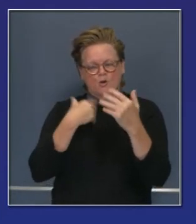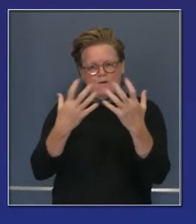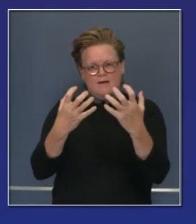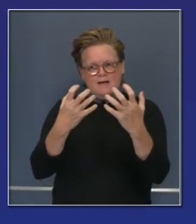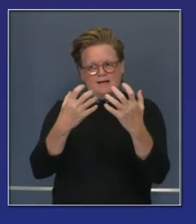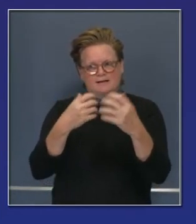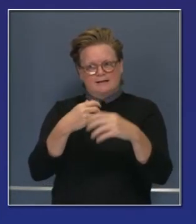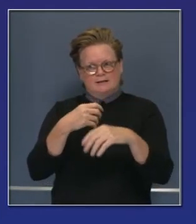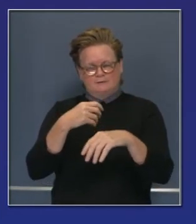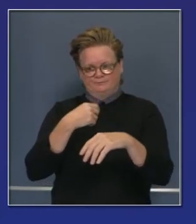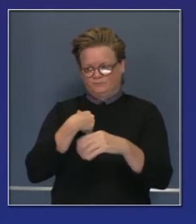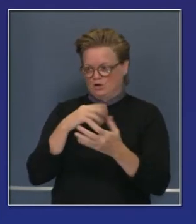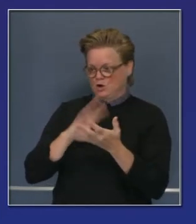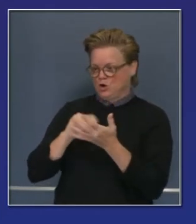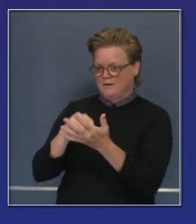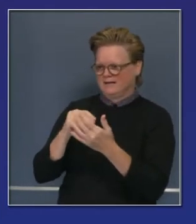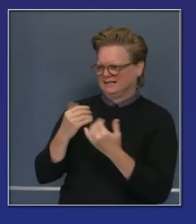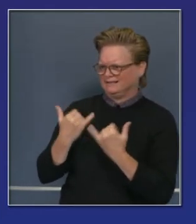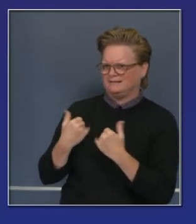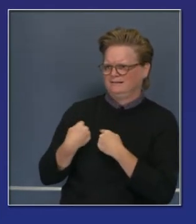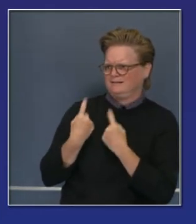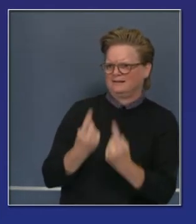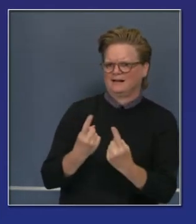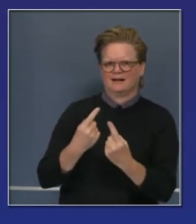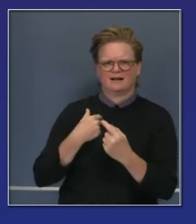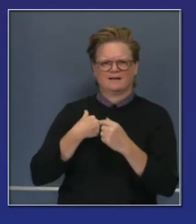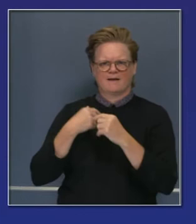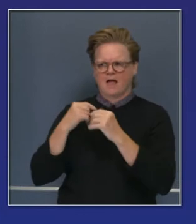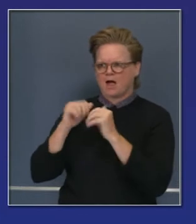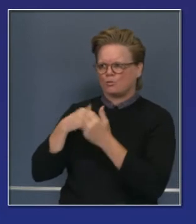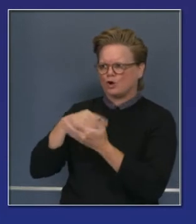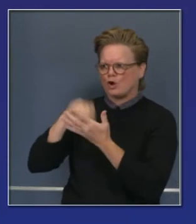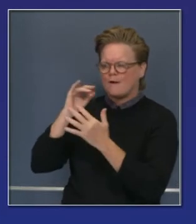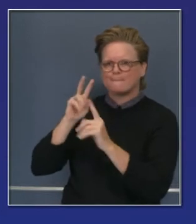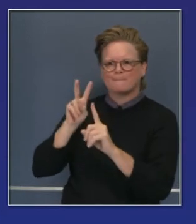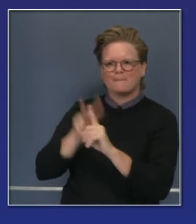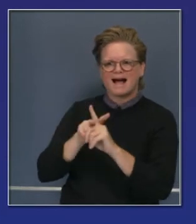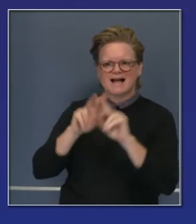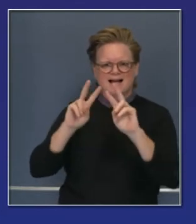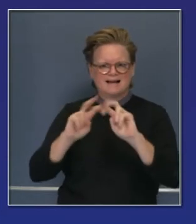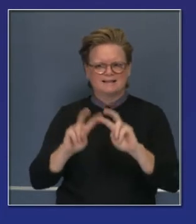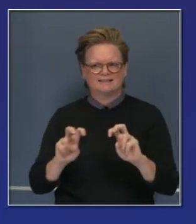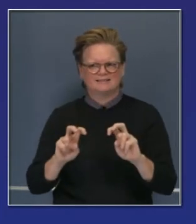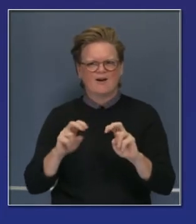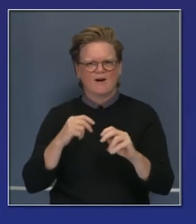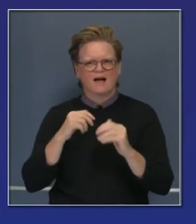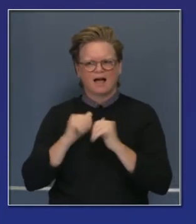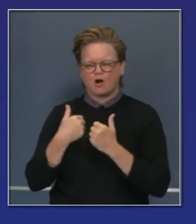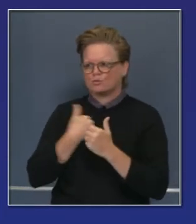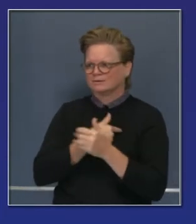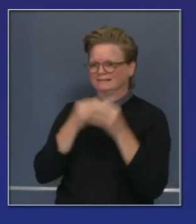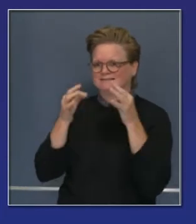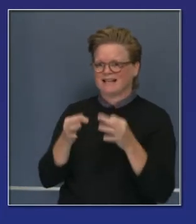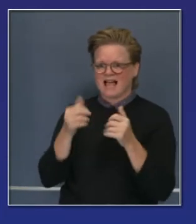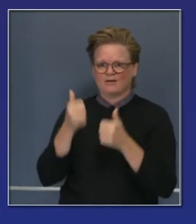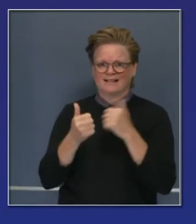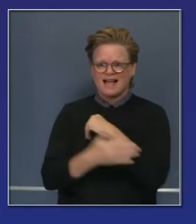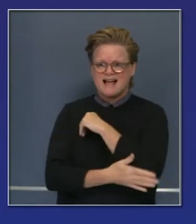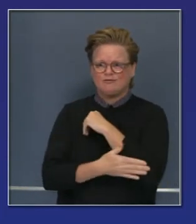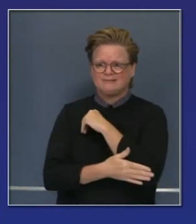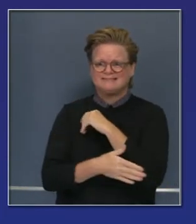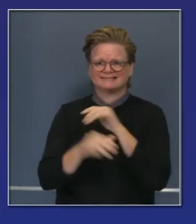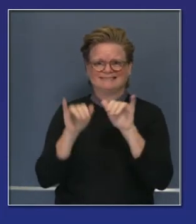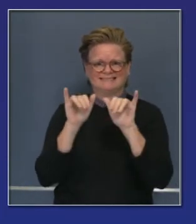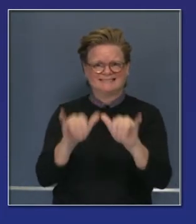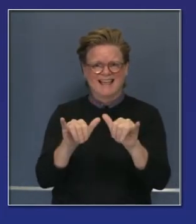en tiempo real, para abordar el criterio, condiciones que pueden variar rápidamente de un condado a otro y varios otros factores.